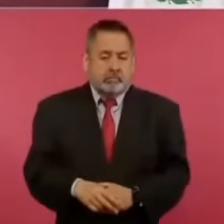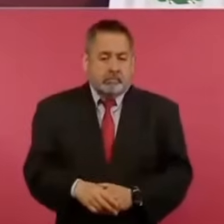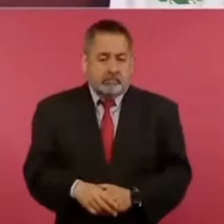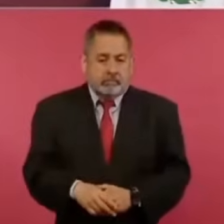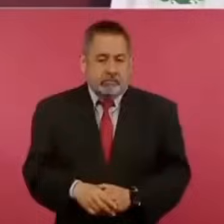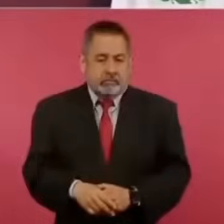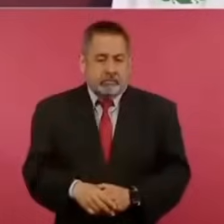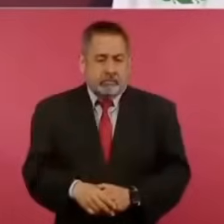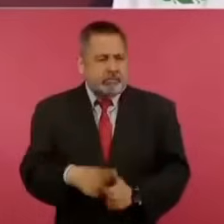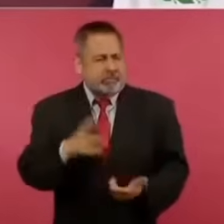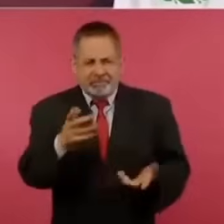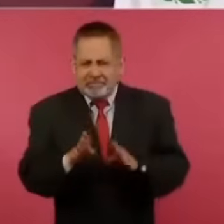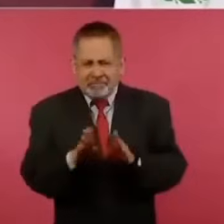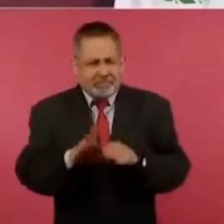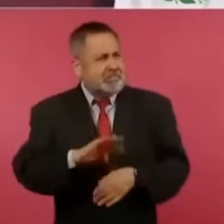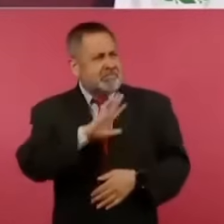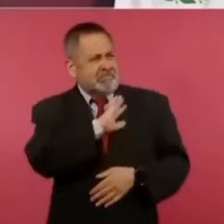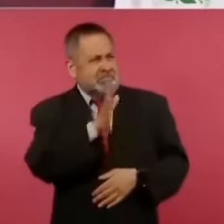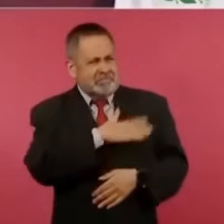España no produce gas,